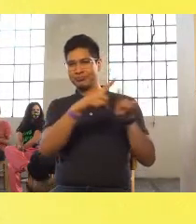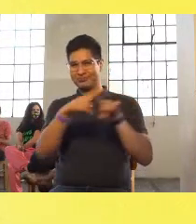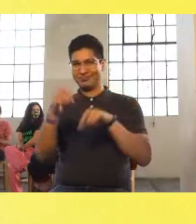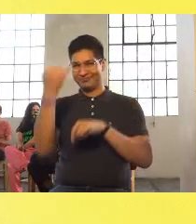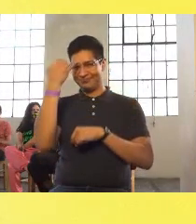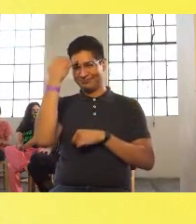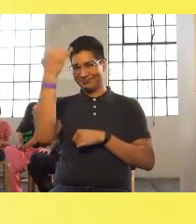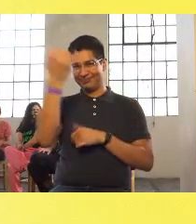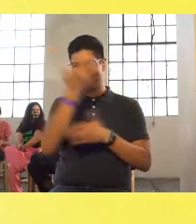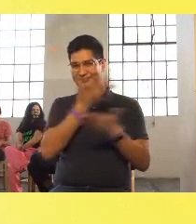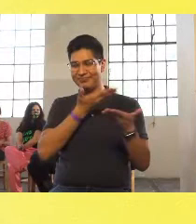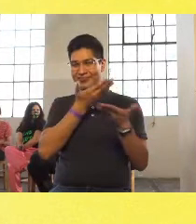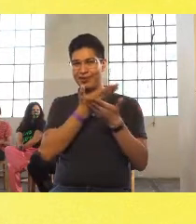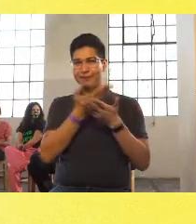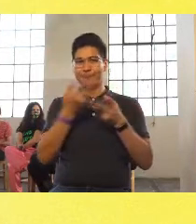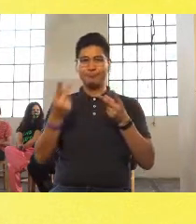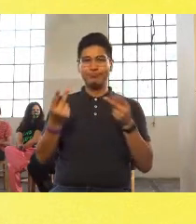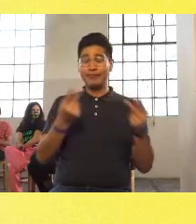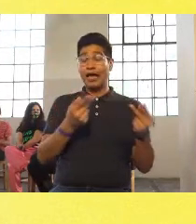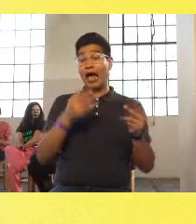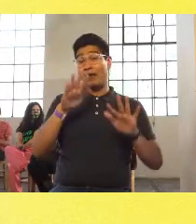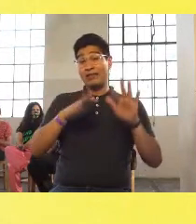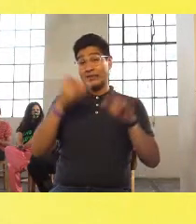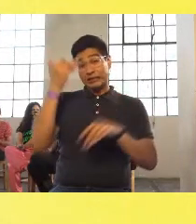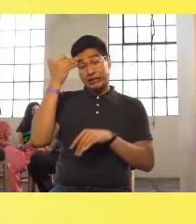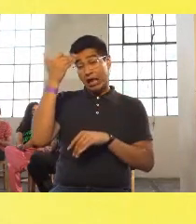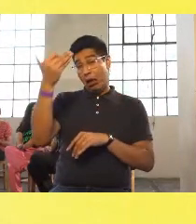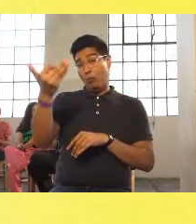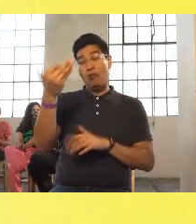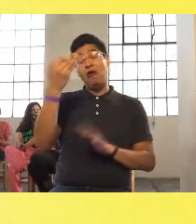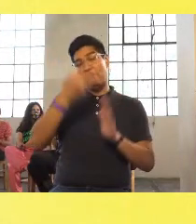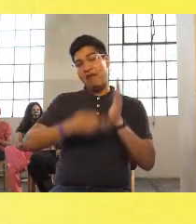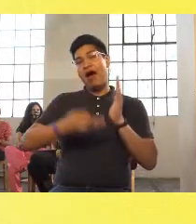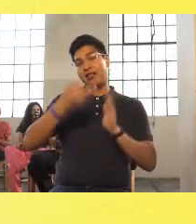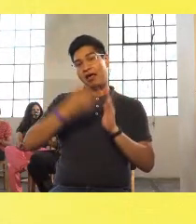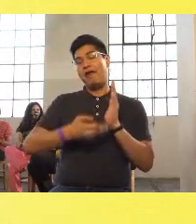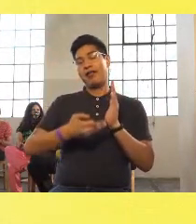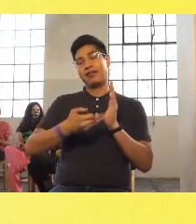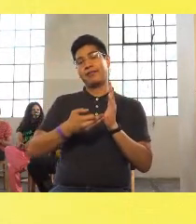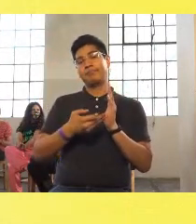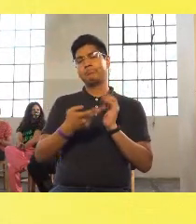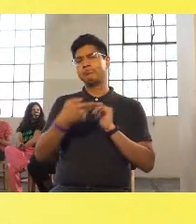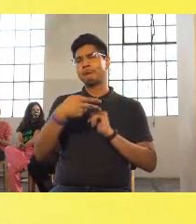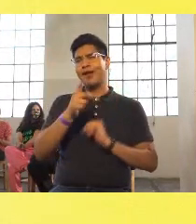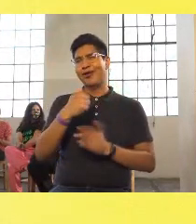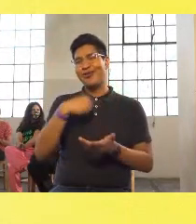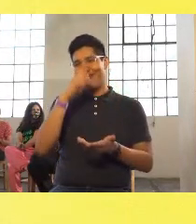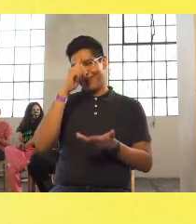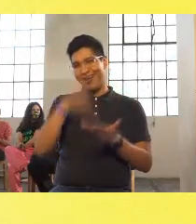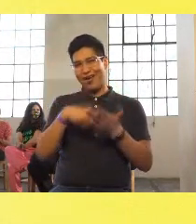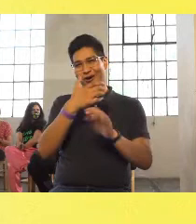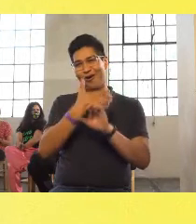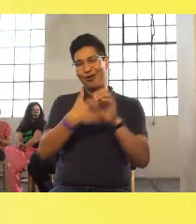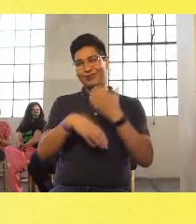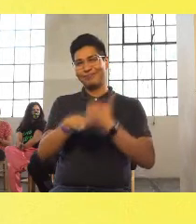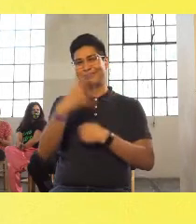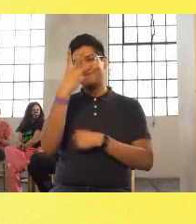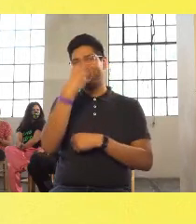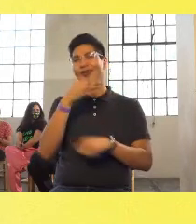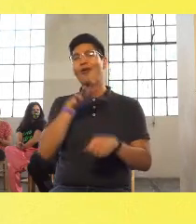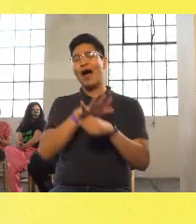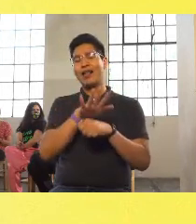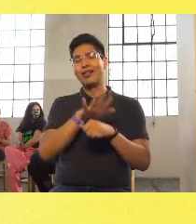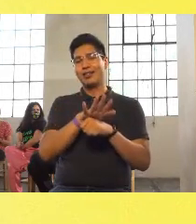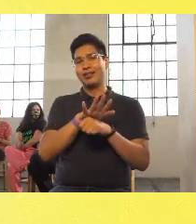y a veces el tiempo no nos da para hacer todo lo que quisiéramos hacer, pero creo que lo súper bonito de esta